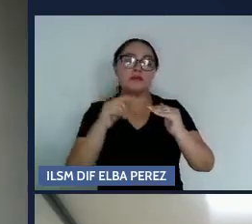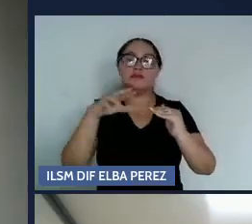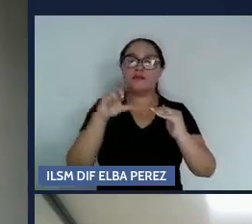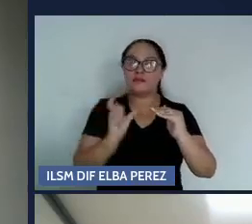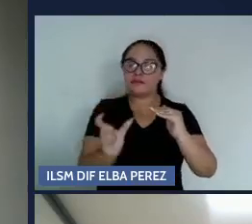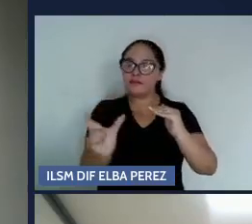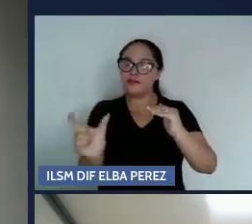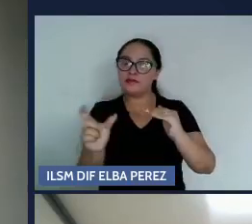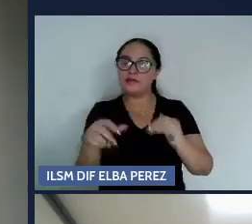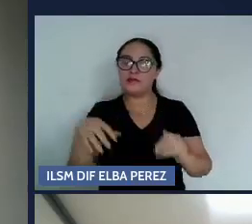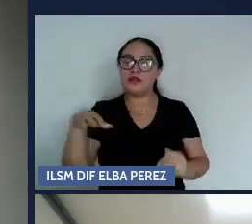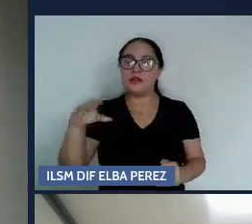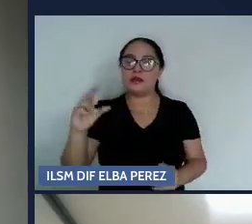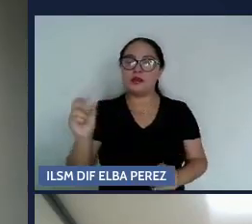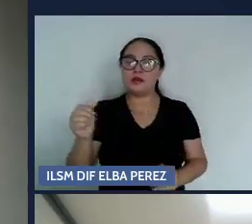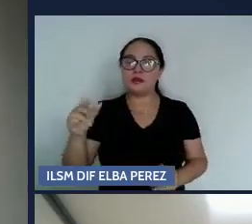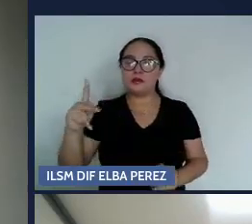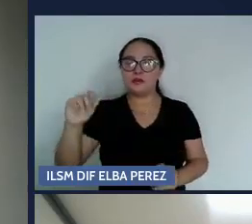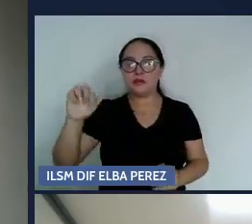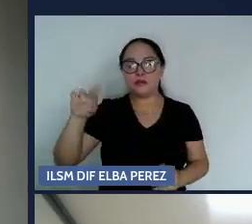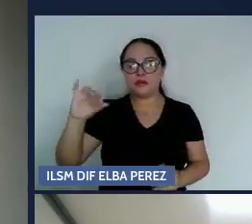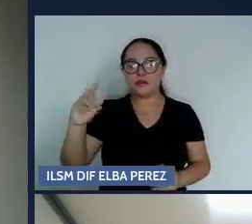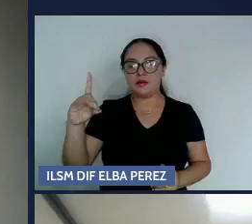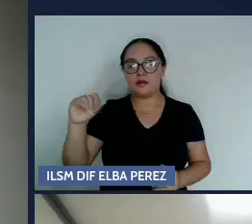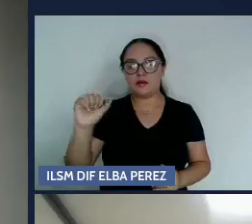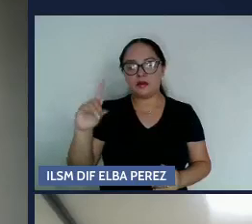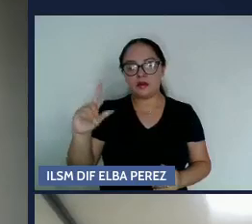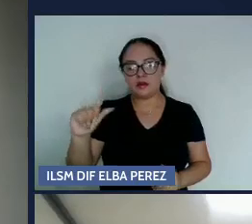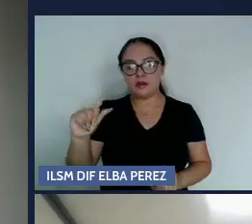es que se da este 50-50.